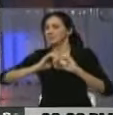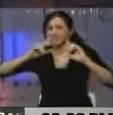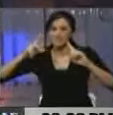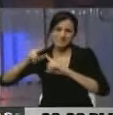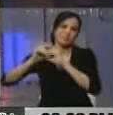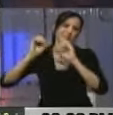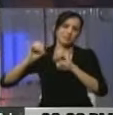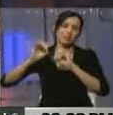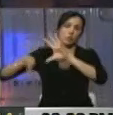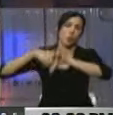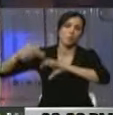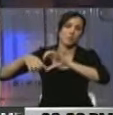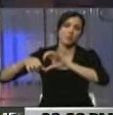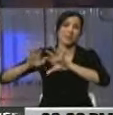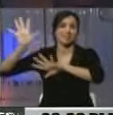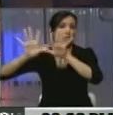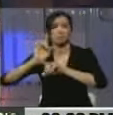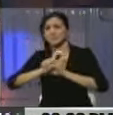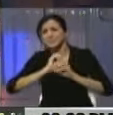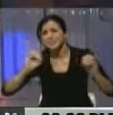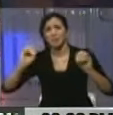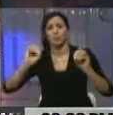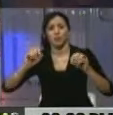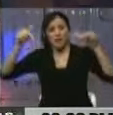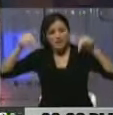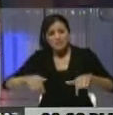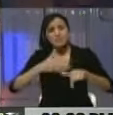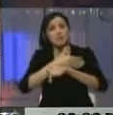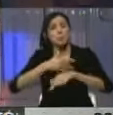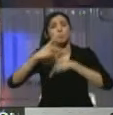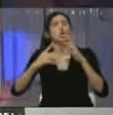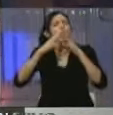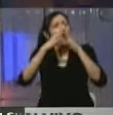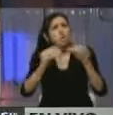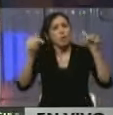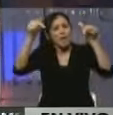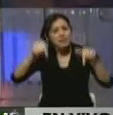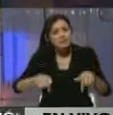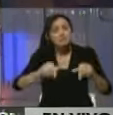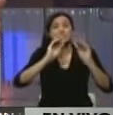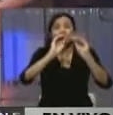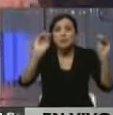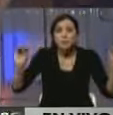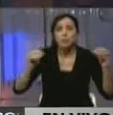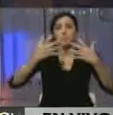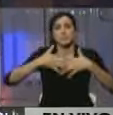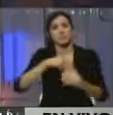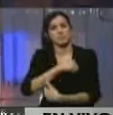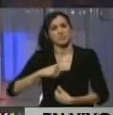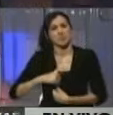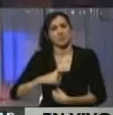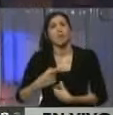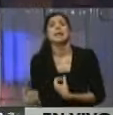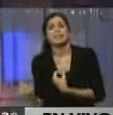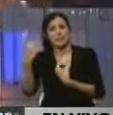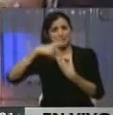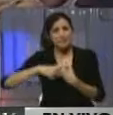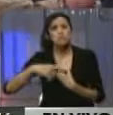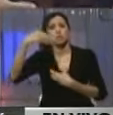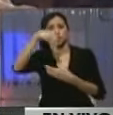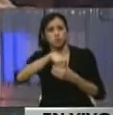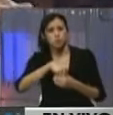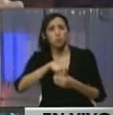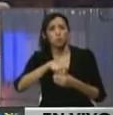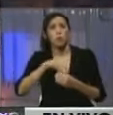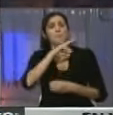todo, todo. Yo le hago un llamado al sector privado, que está incorporado en la gran misión, que está incorporado en el